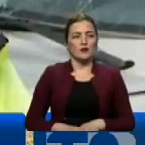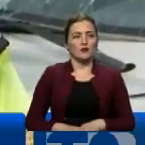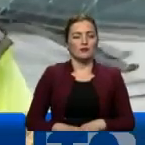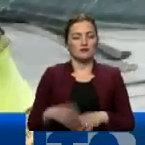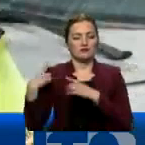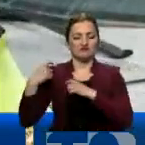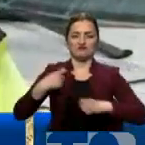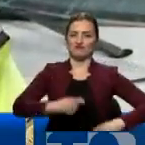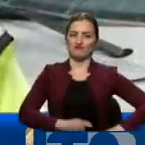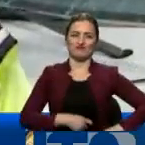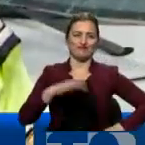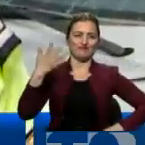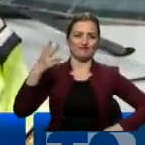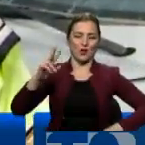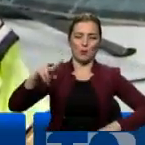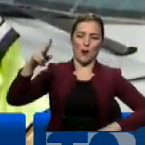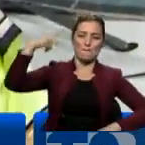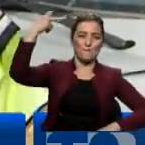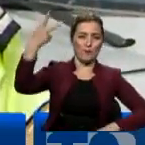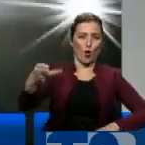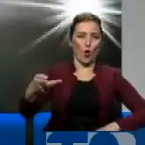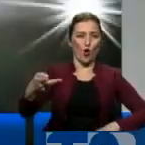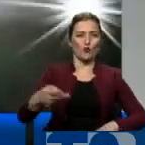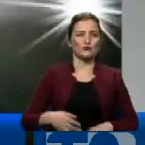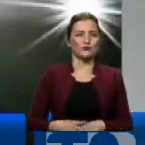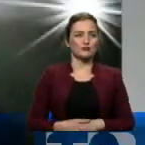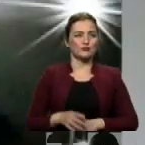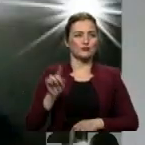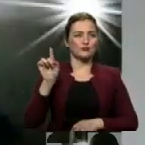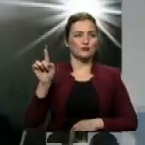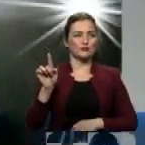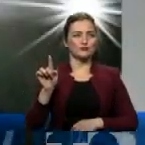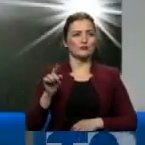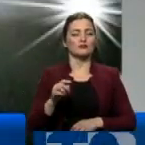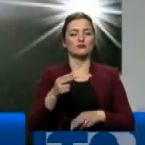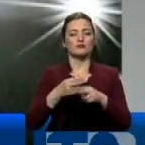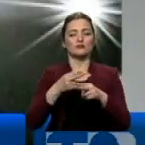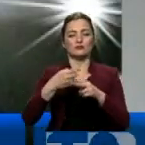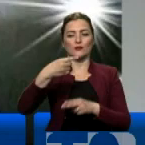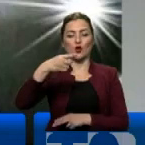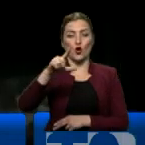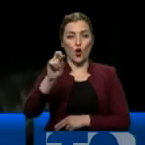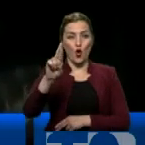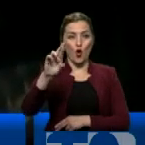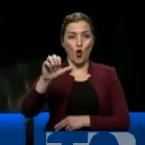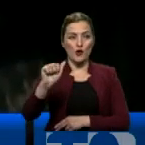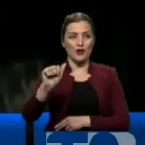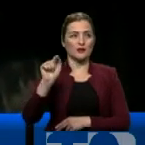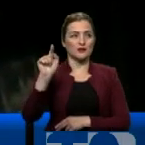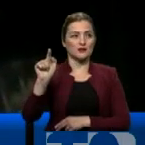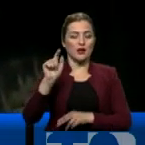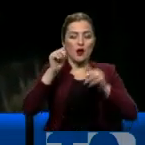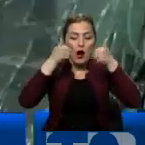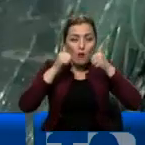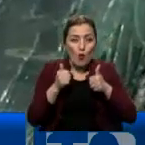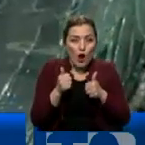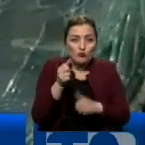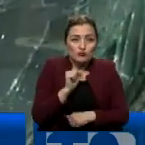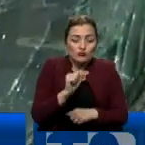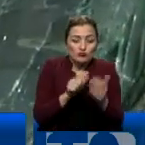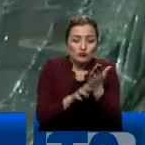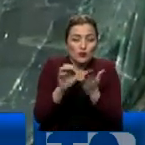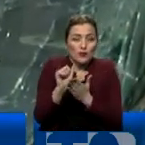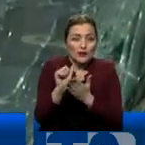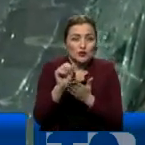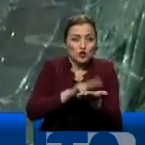cinturón de seguridad, la chica sale expulsada del vehículo. La fallecida fue identificada como Gloria Palaguachi, viajaba con sus abuelos, una hermana